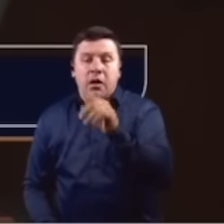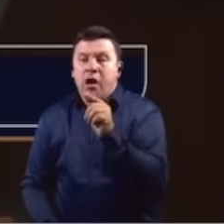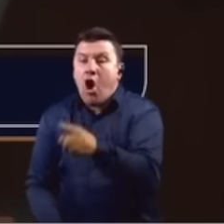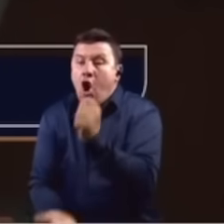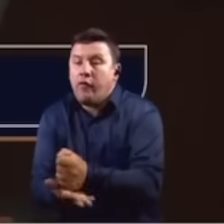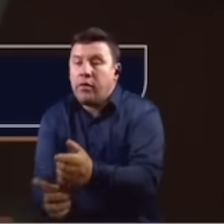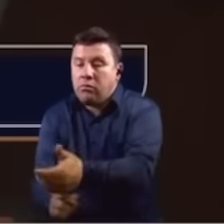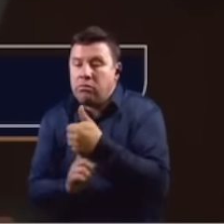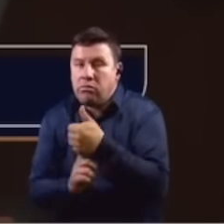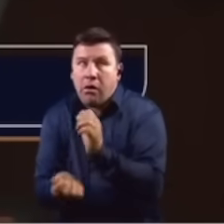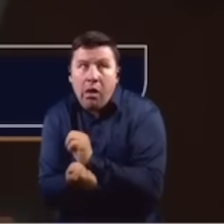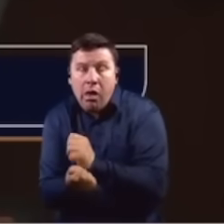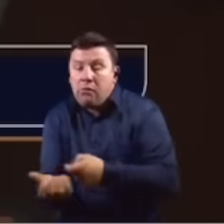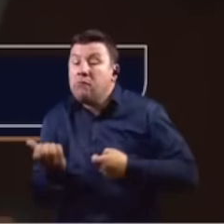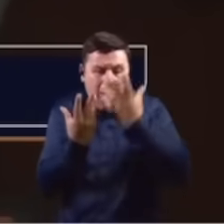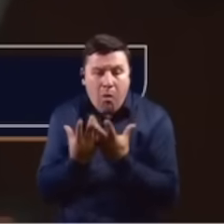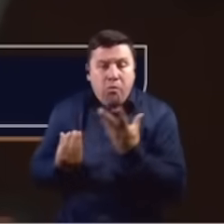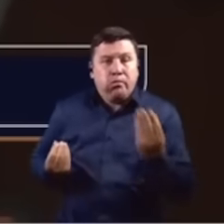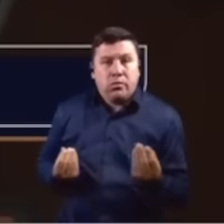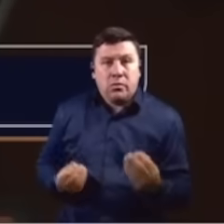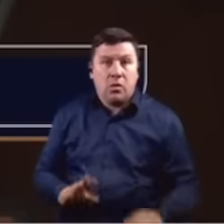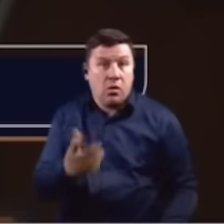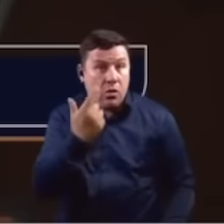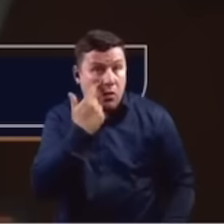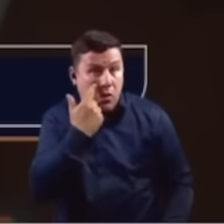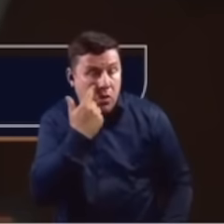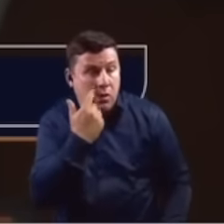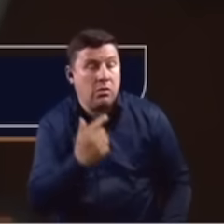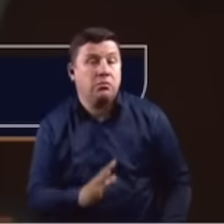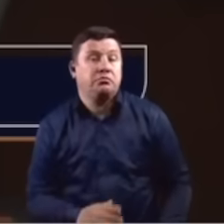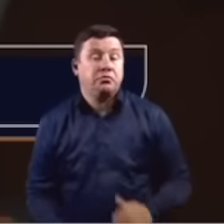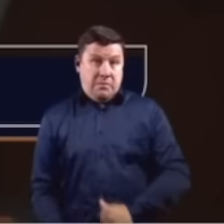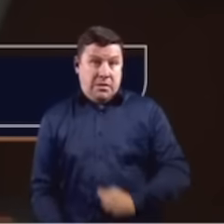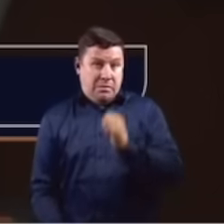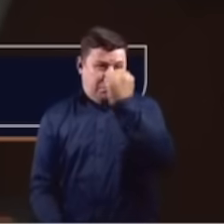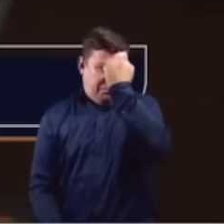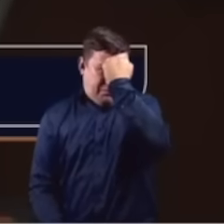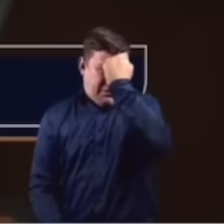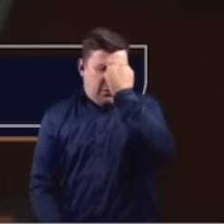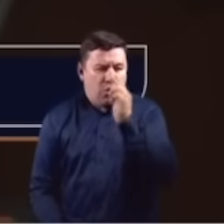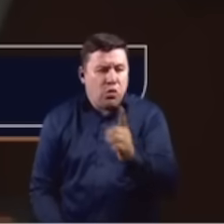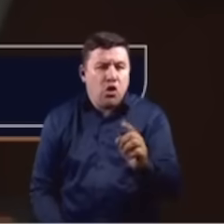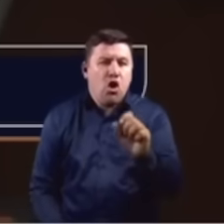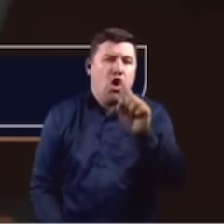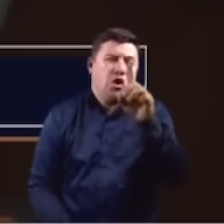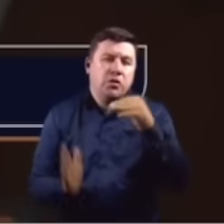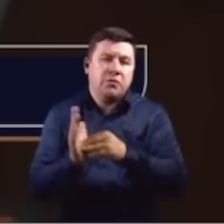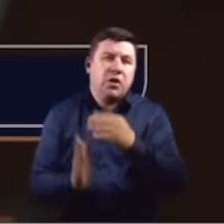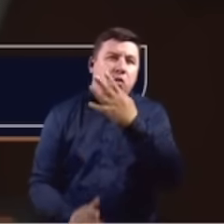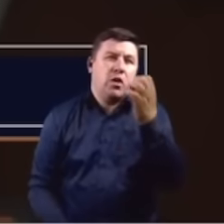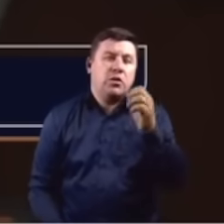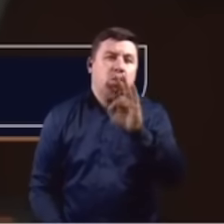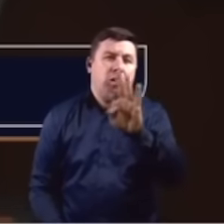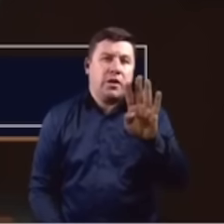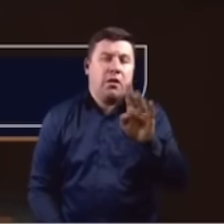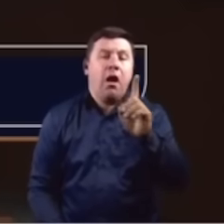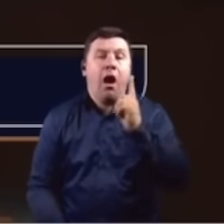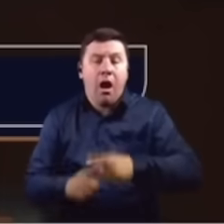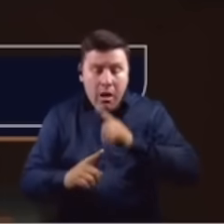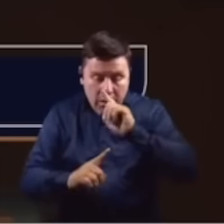reclutados principalmente por las disidencias de las FARC. Ojo a esto, según Medicina Legal, 11.441 niños han sido